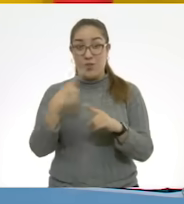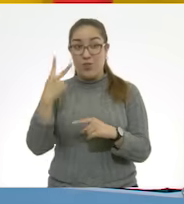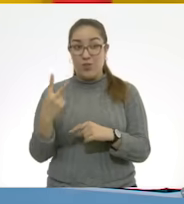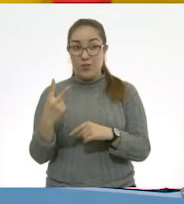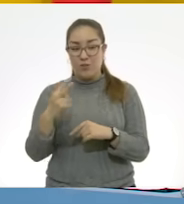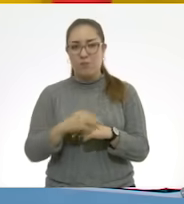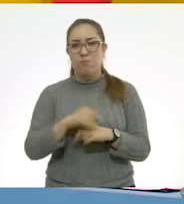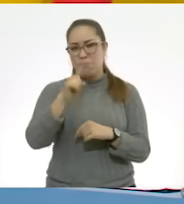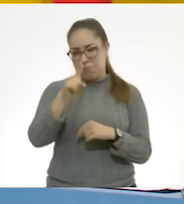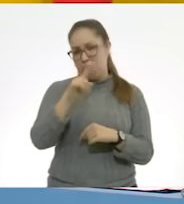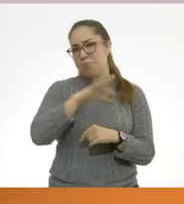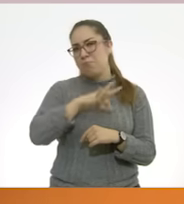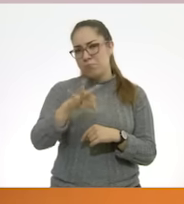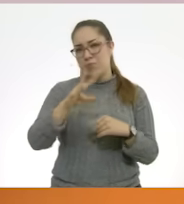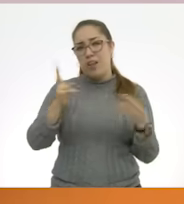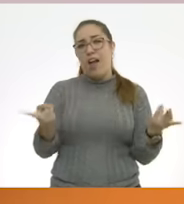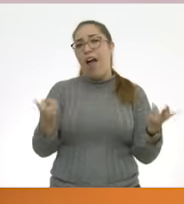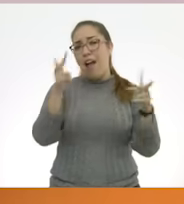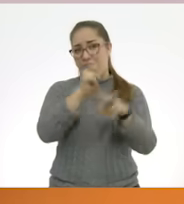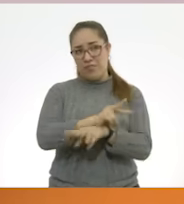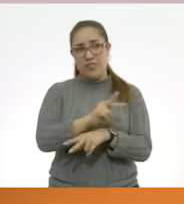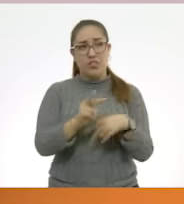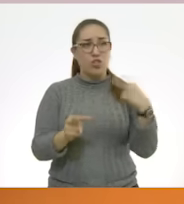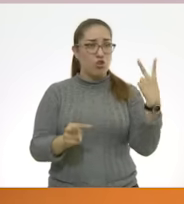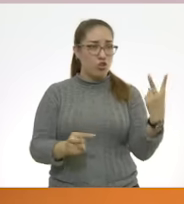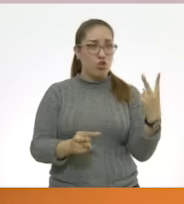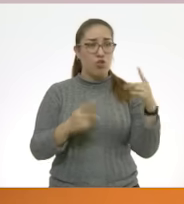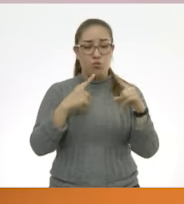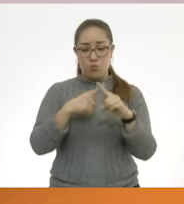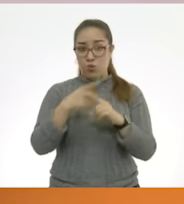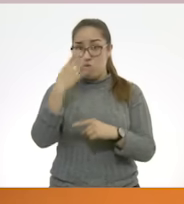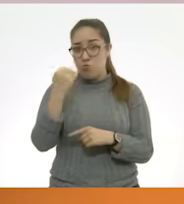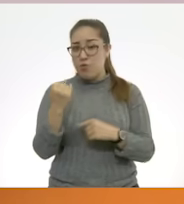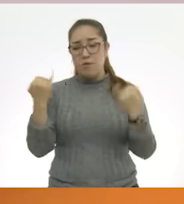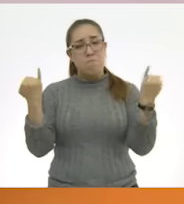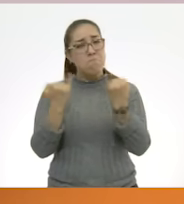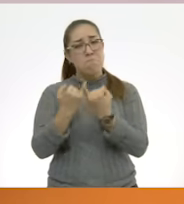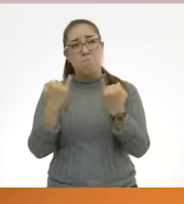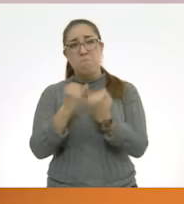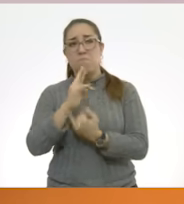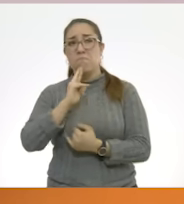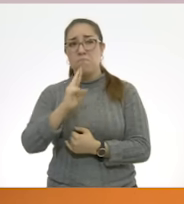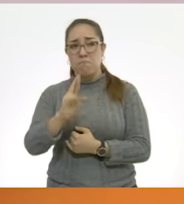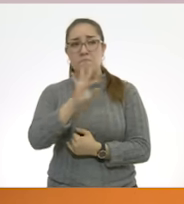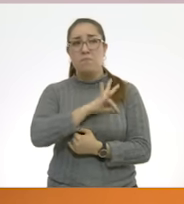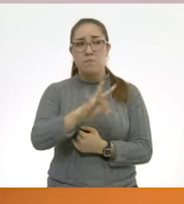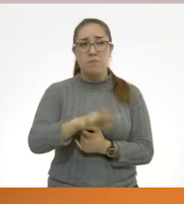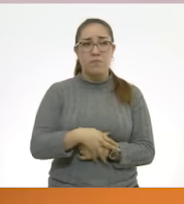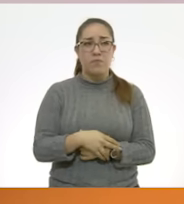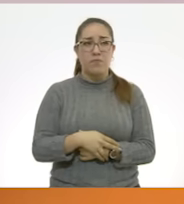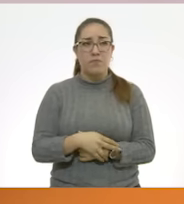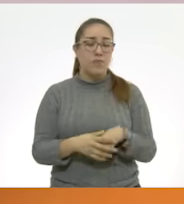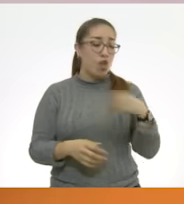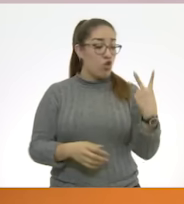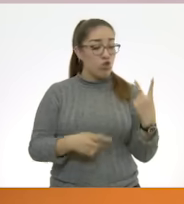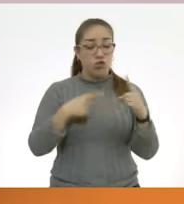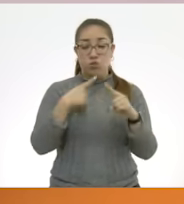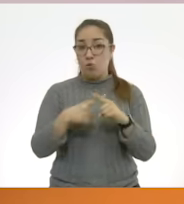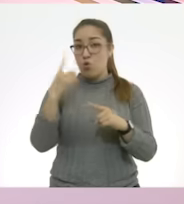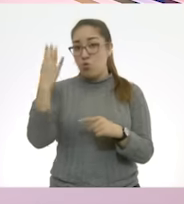es más fácil, puedes invertirlas. Recuerda que no va a cambiar el resultado. Puedes cambiarlas de lugar. 2 por